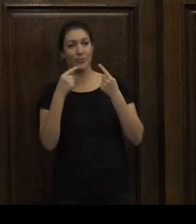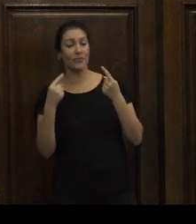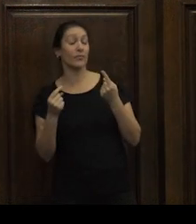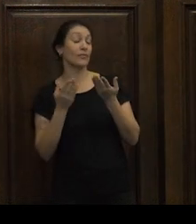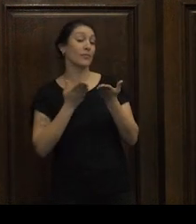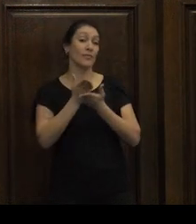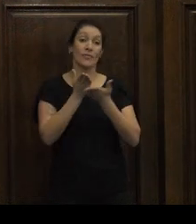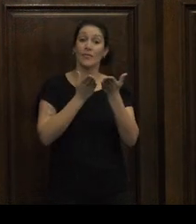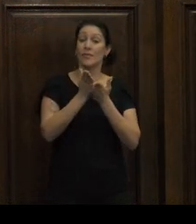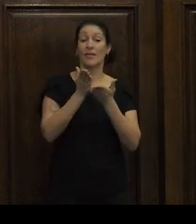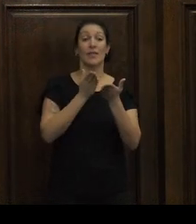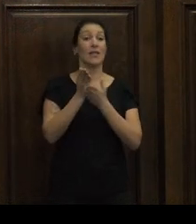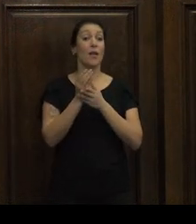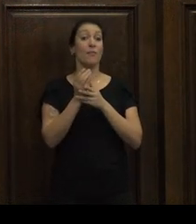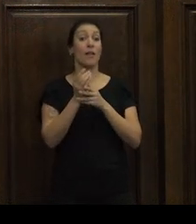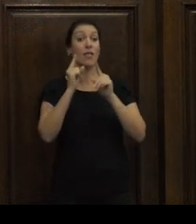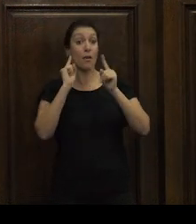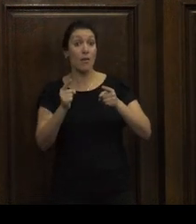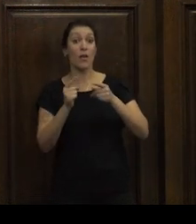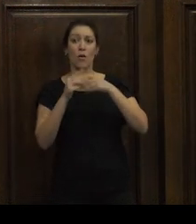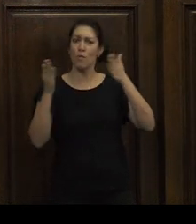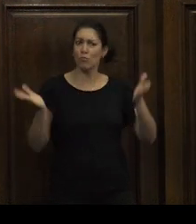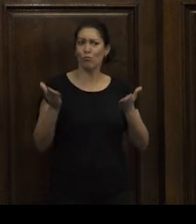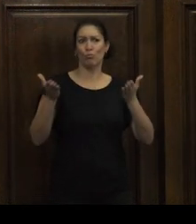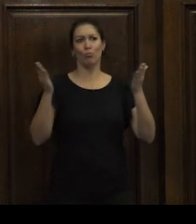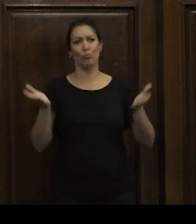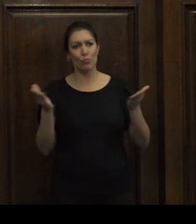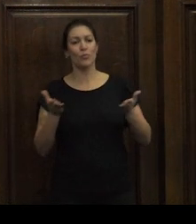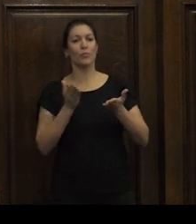y constantemente estimulado.